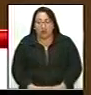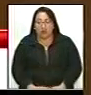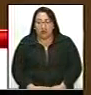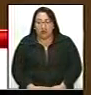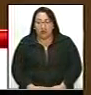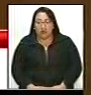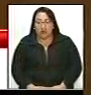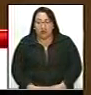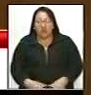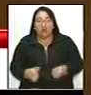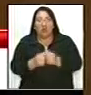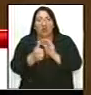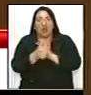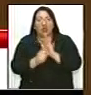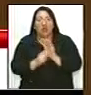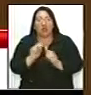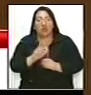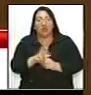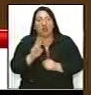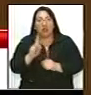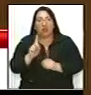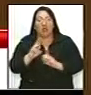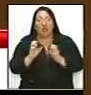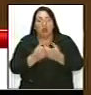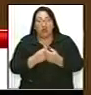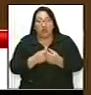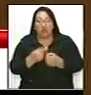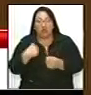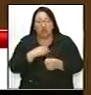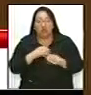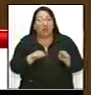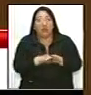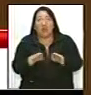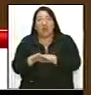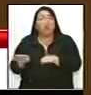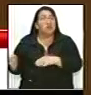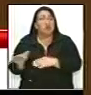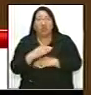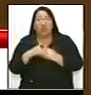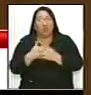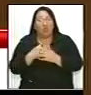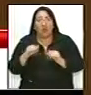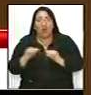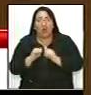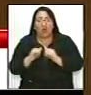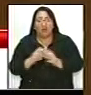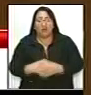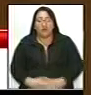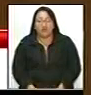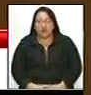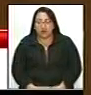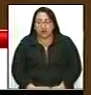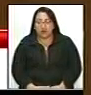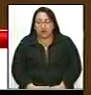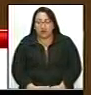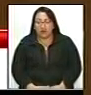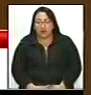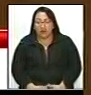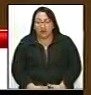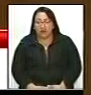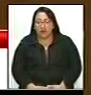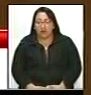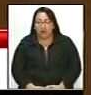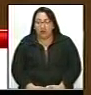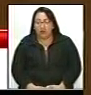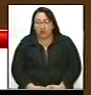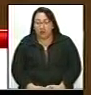en marco del artículo 32 del Congreso. Entonces, acá somos pares todos. A ver, presidente, a ver un poquito de orden, si pide,